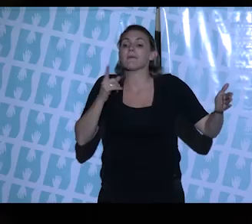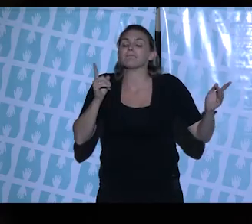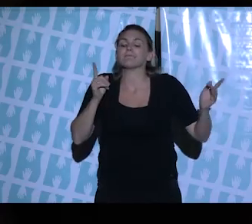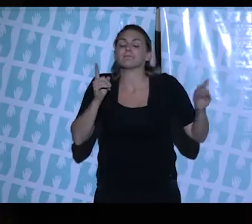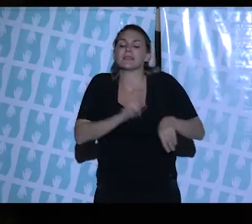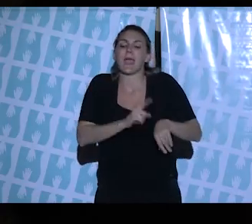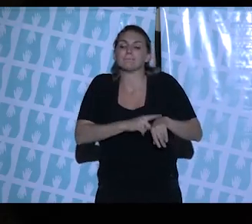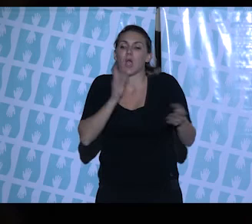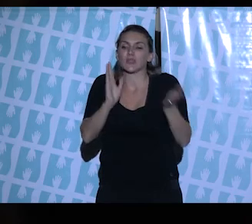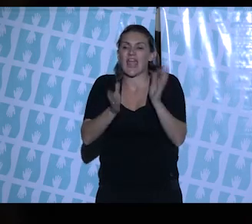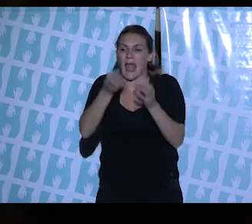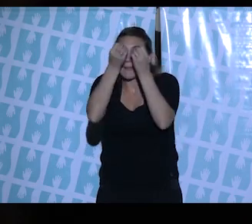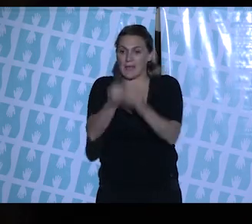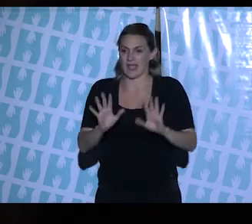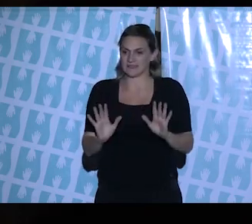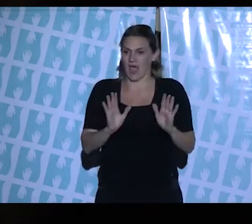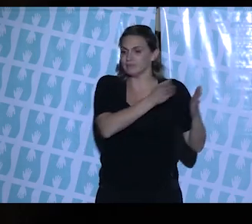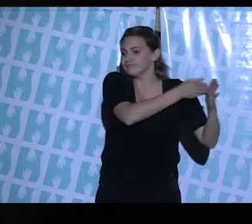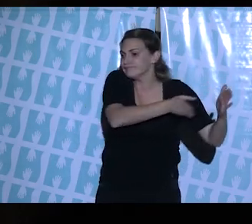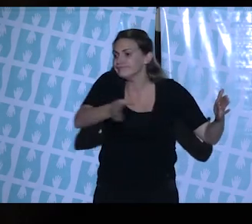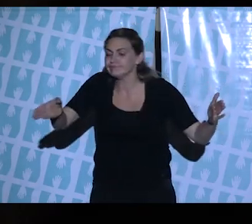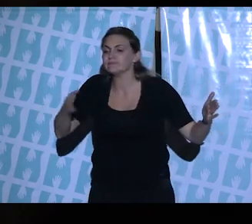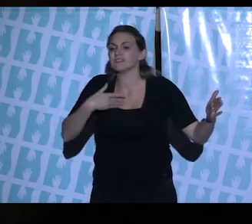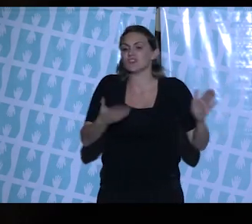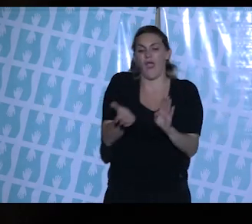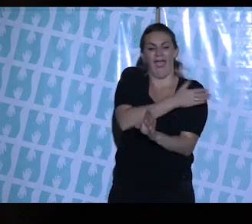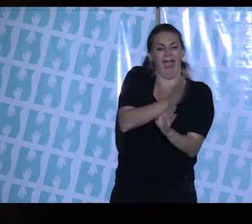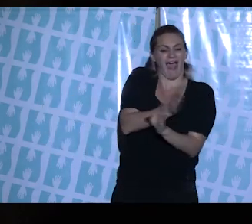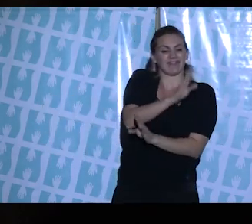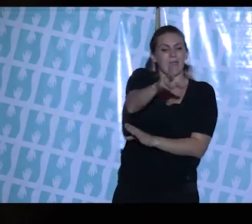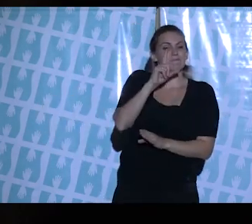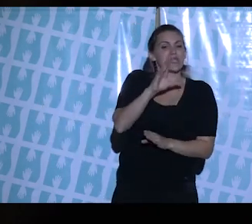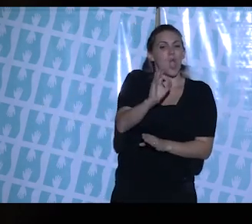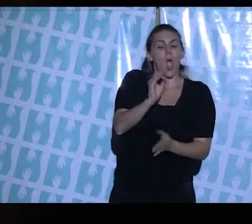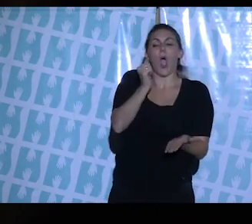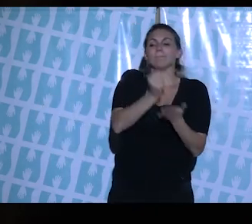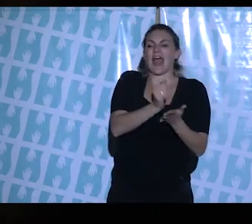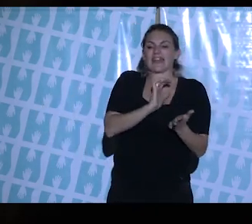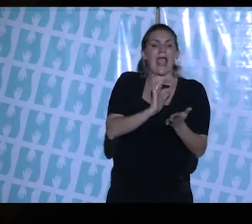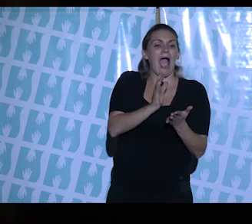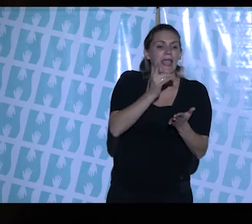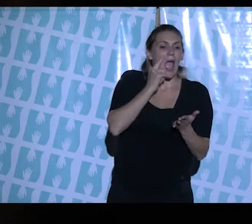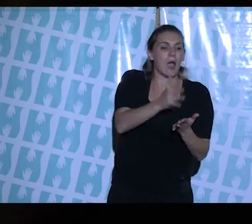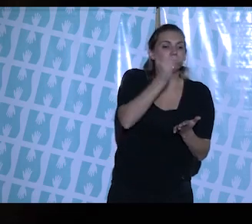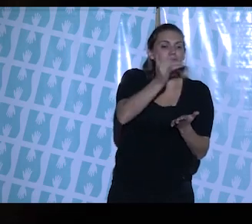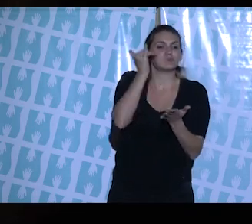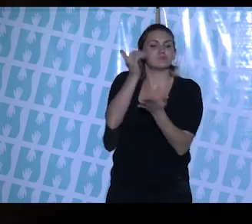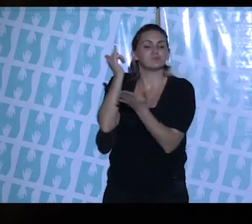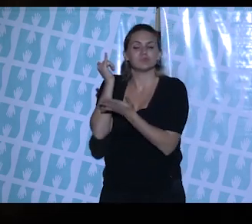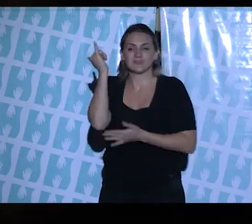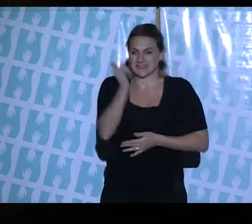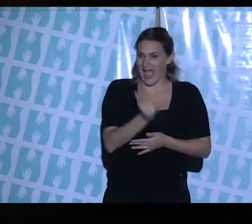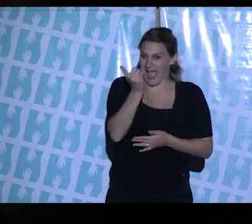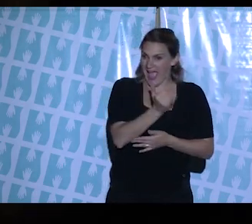terapéutica. Si yo tengo un biomarcador que me permite detectar la enfermedad antes de que manifieste los síntomas